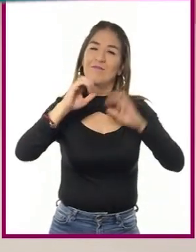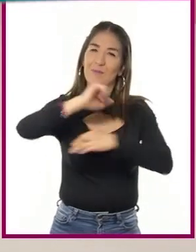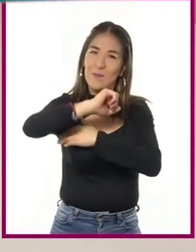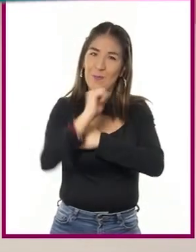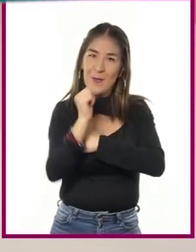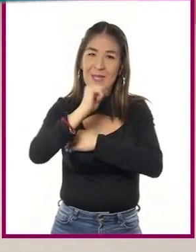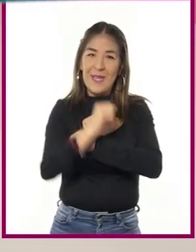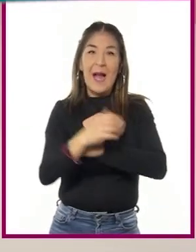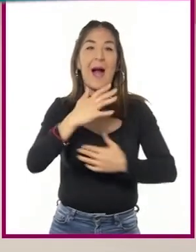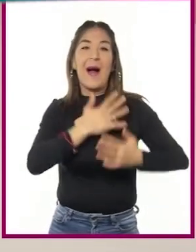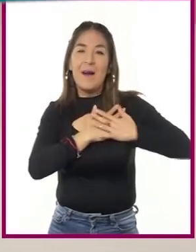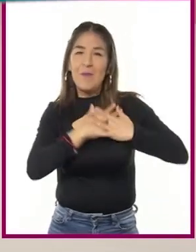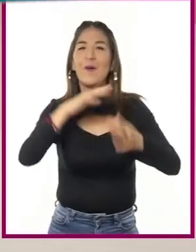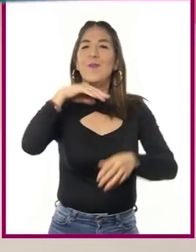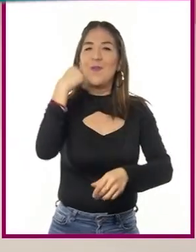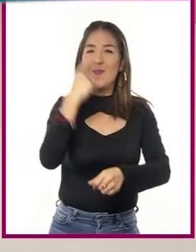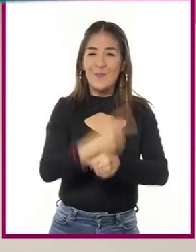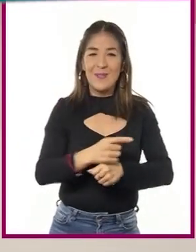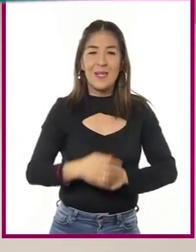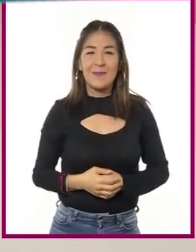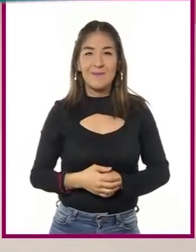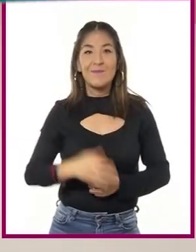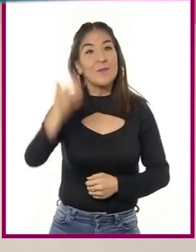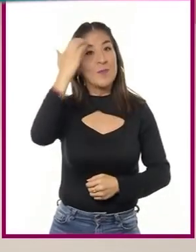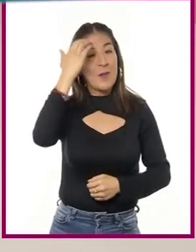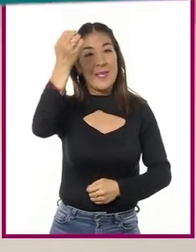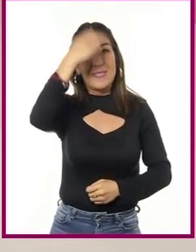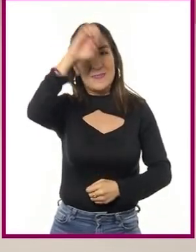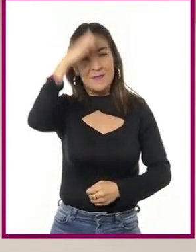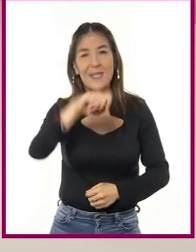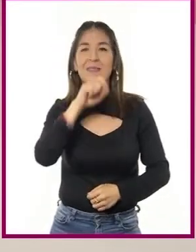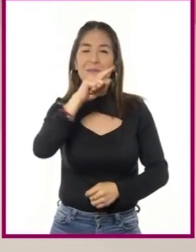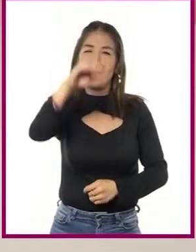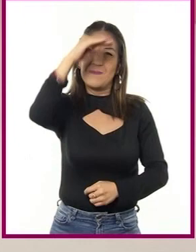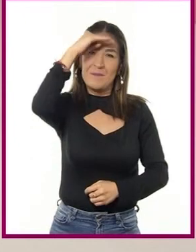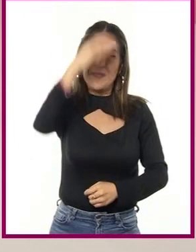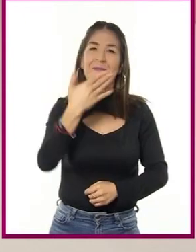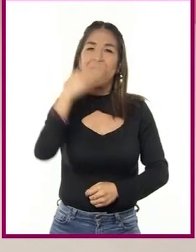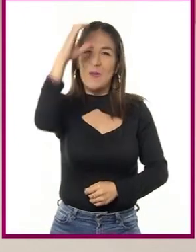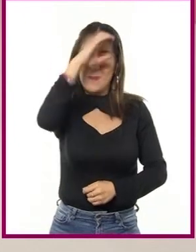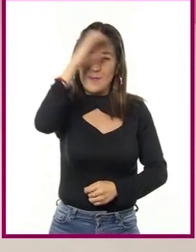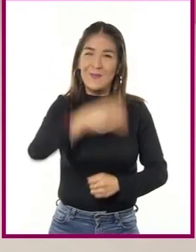amor, voluntad, conocimiento y conciencia.